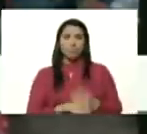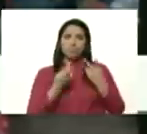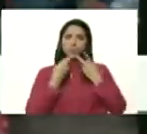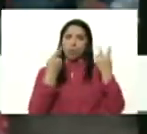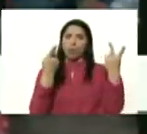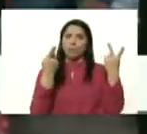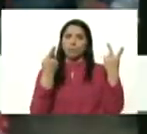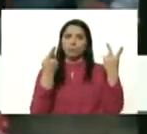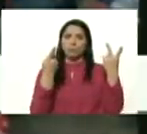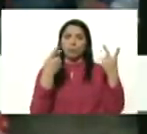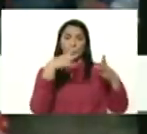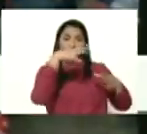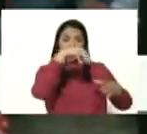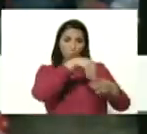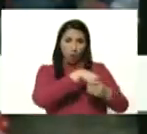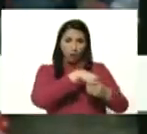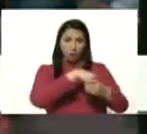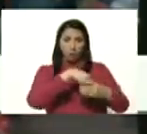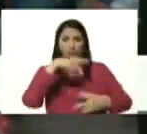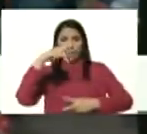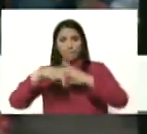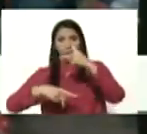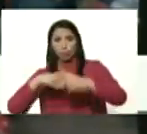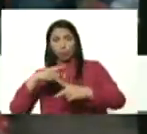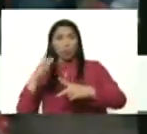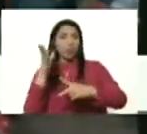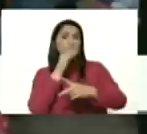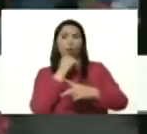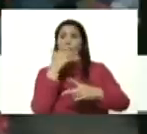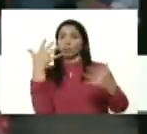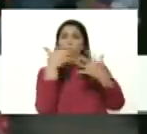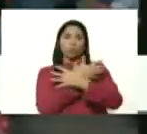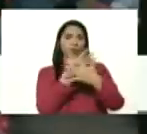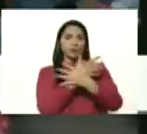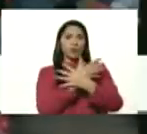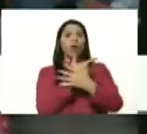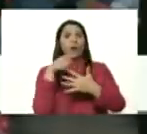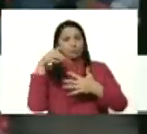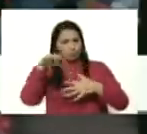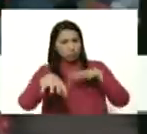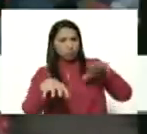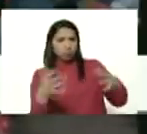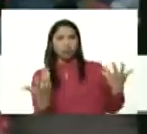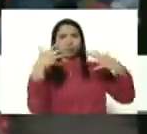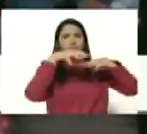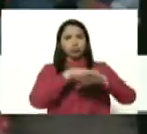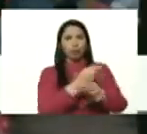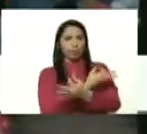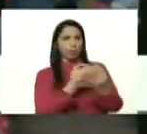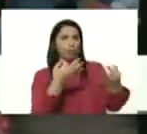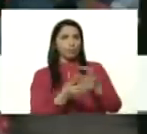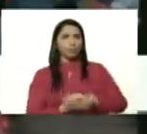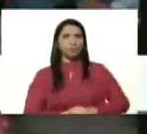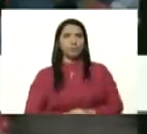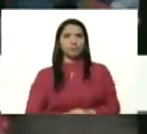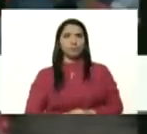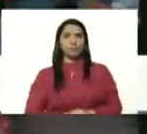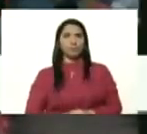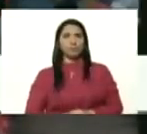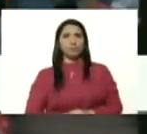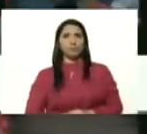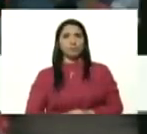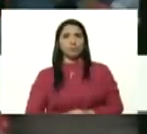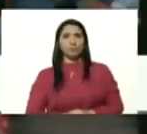cuarentena y producción no hay contradicción. Aquí se aplica plenamente eso. Y en